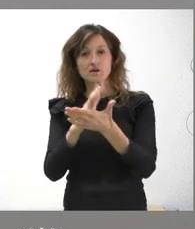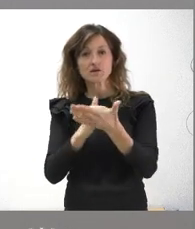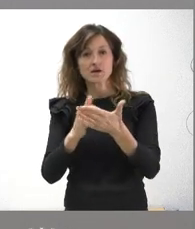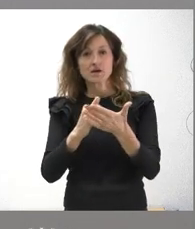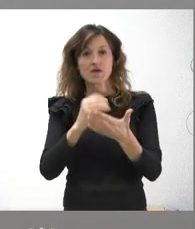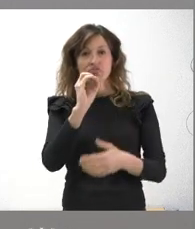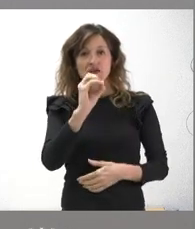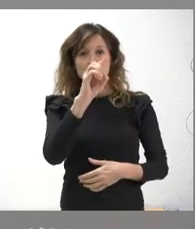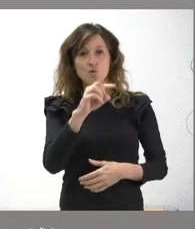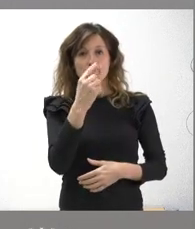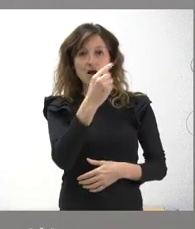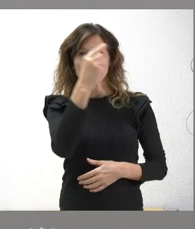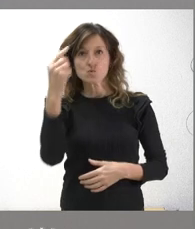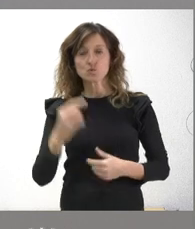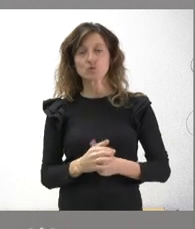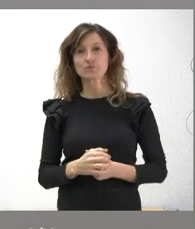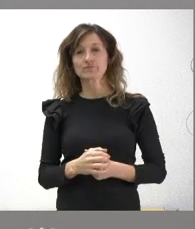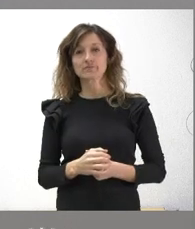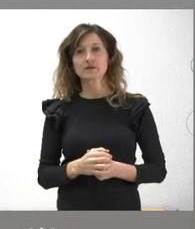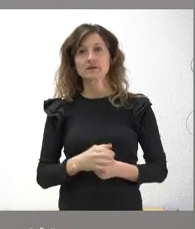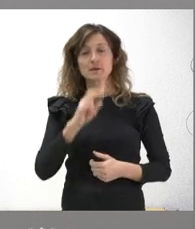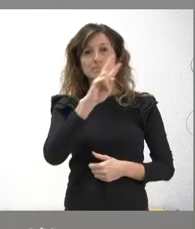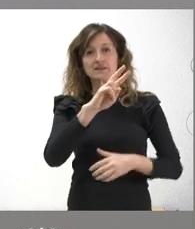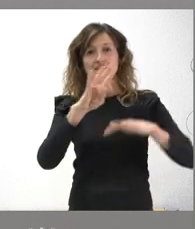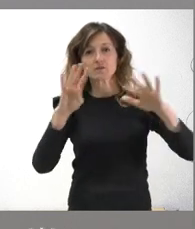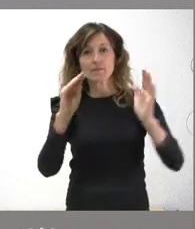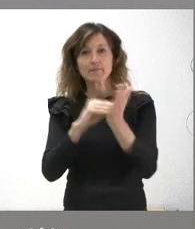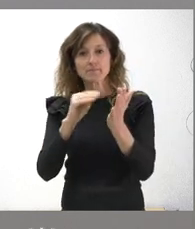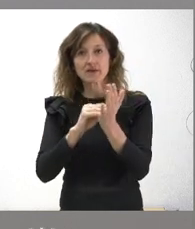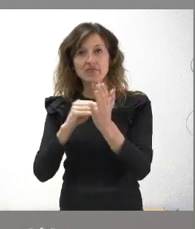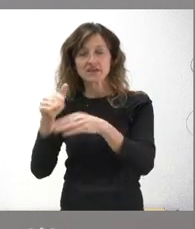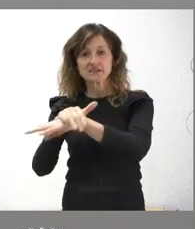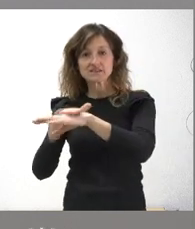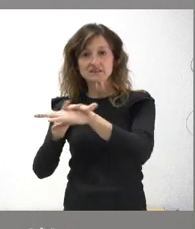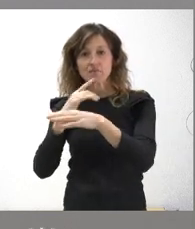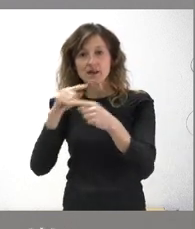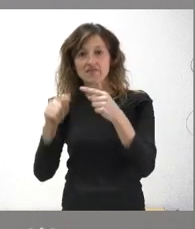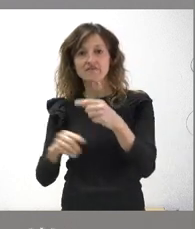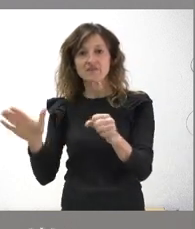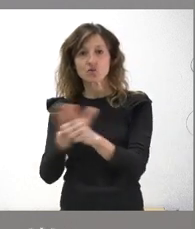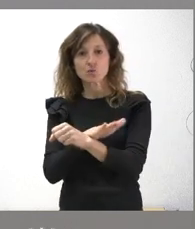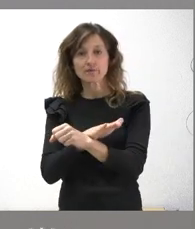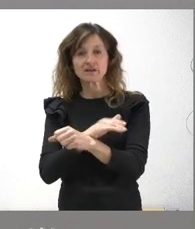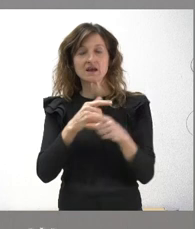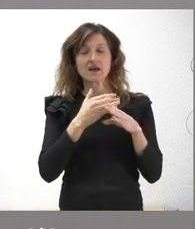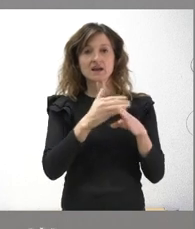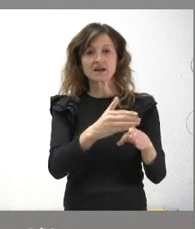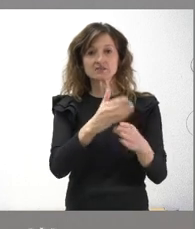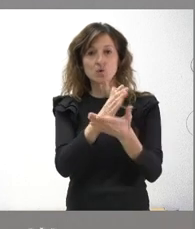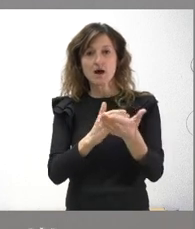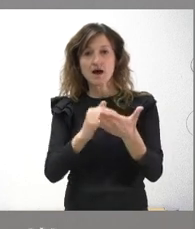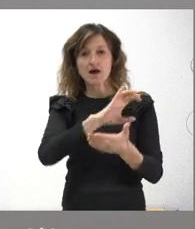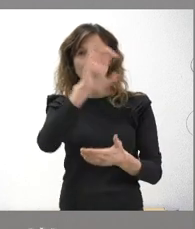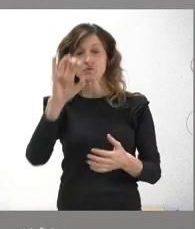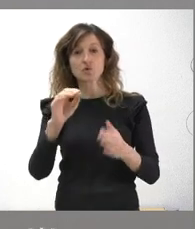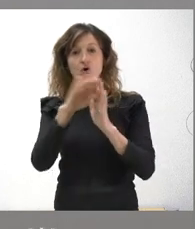0,1 Por tanto se quedaría 29 veces más el estado para cubrir el déficit que lo que correspondería las comunidades autónomas y este es el